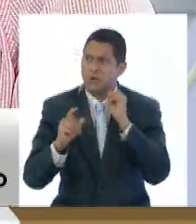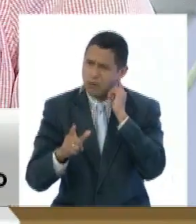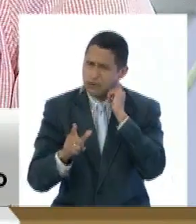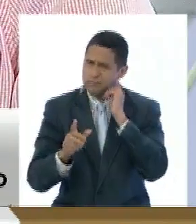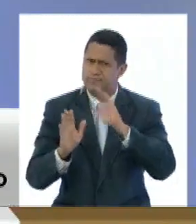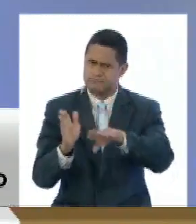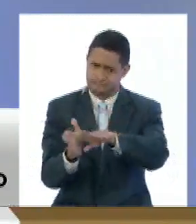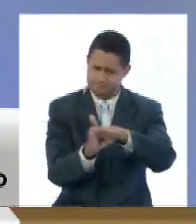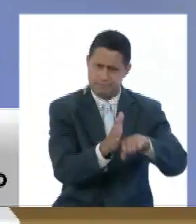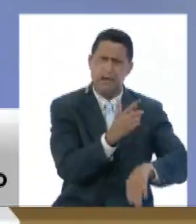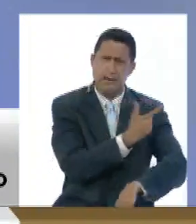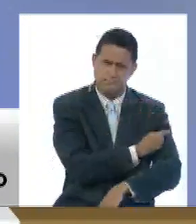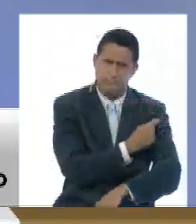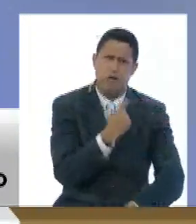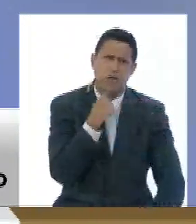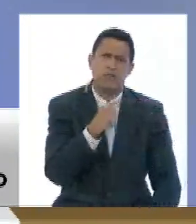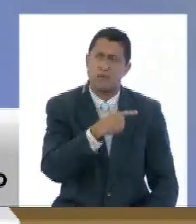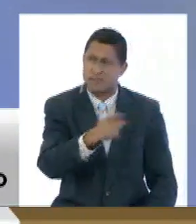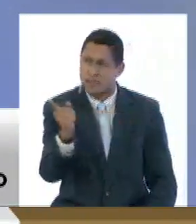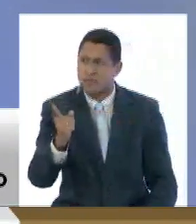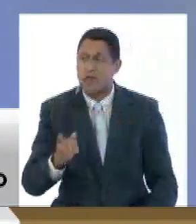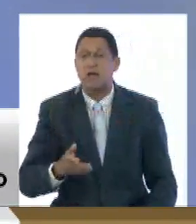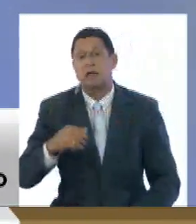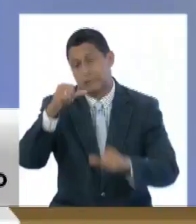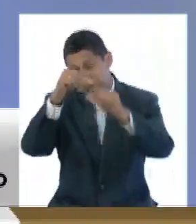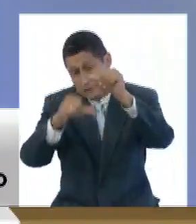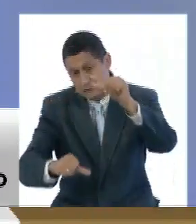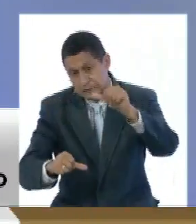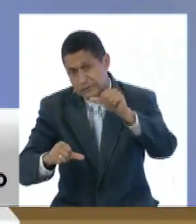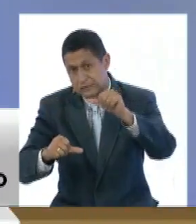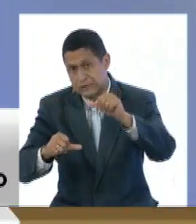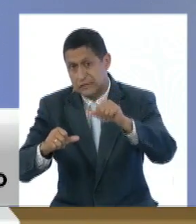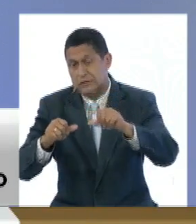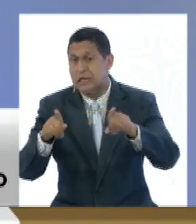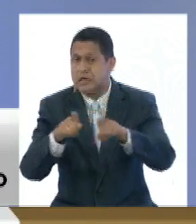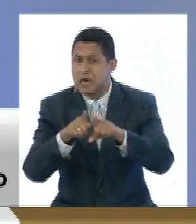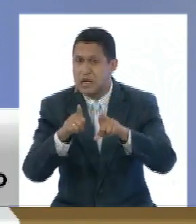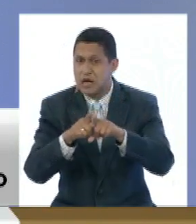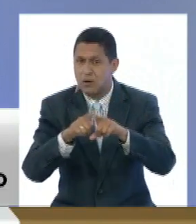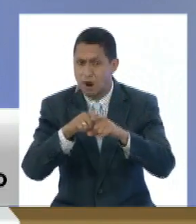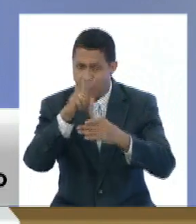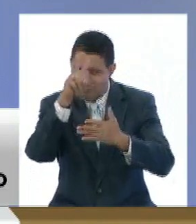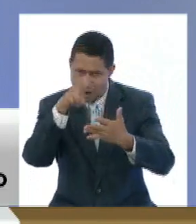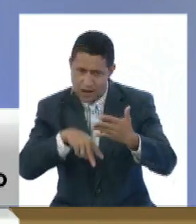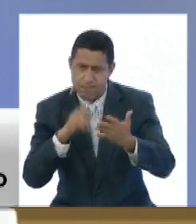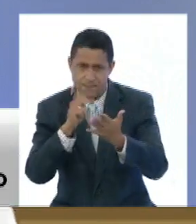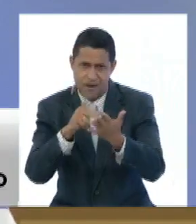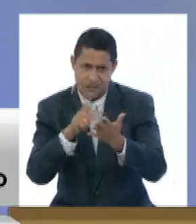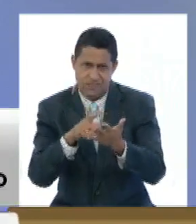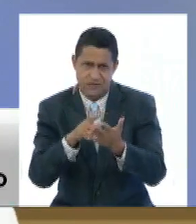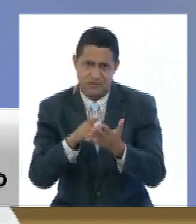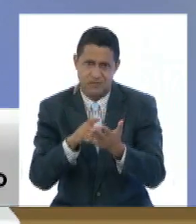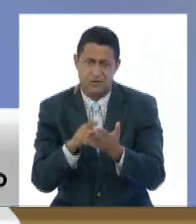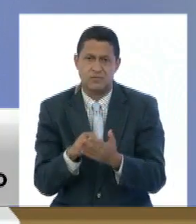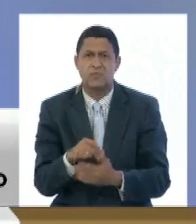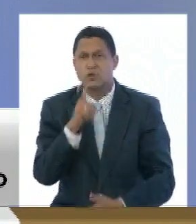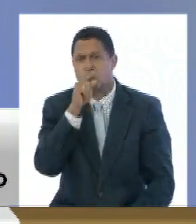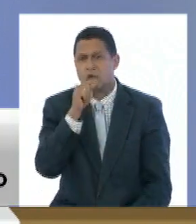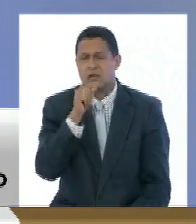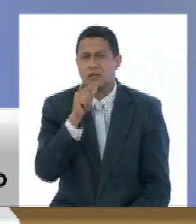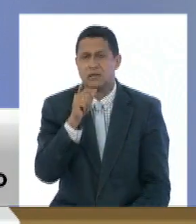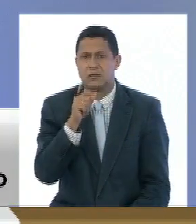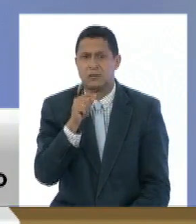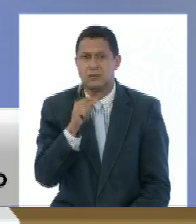Con respecto a la vacuna, ya usted ha hecho un bosquejo bastante extenso sobre esto, pero igual, de igual manera vamos a leer la participación que nos llega a través de nuestra cuenta de